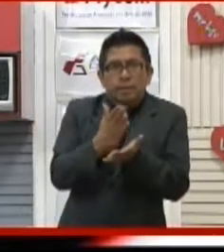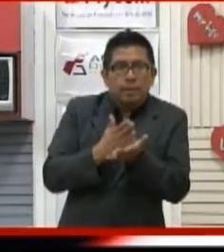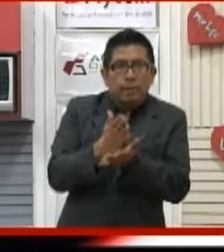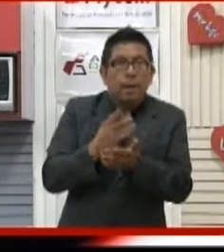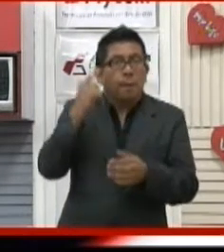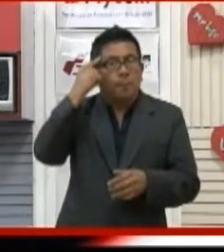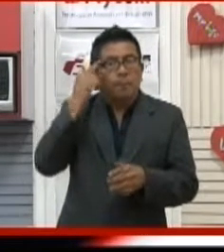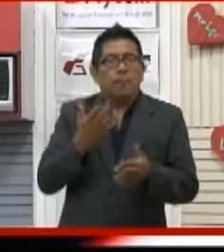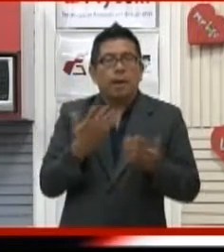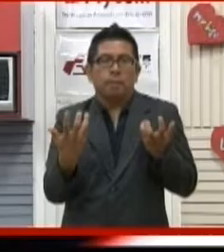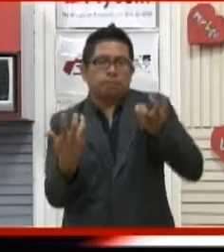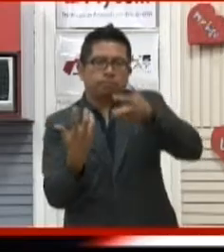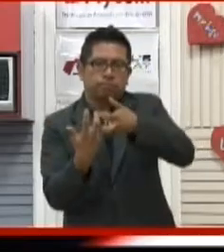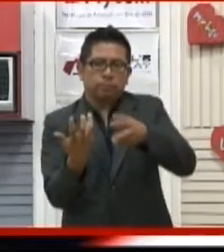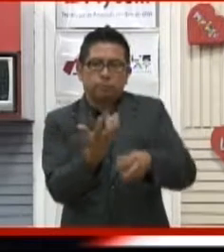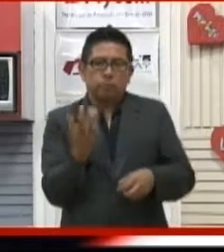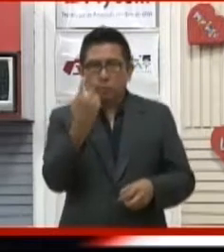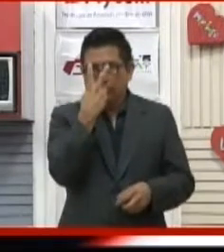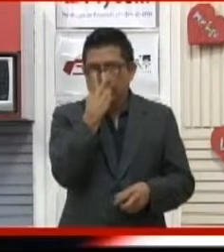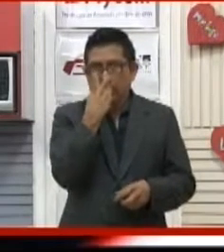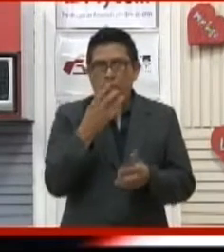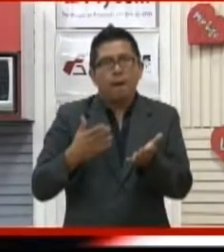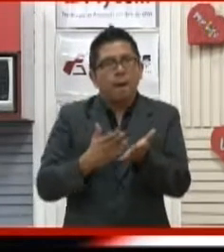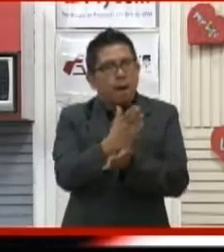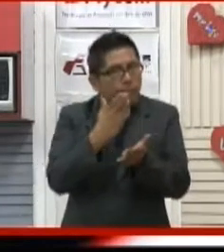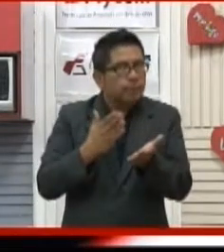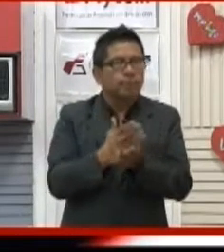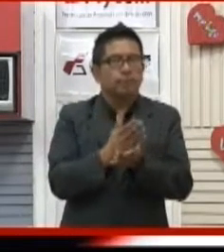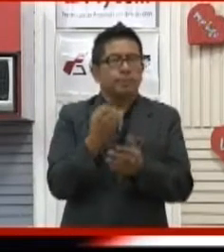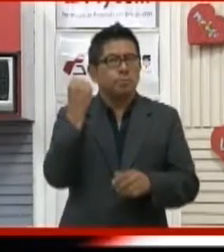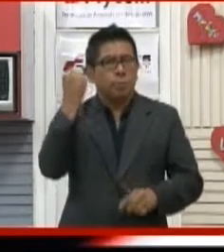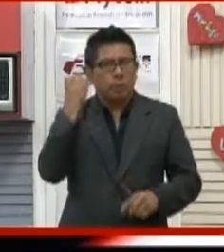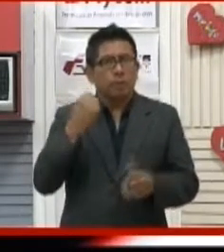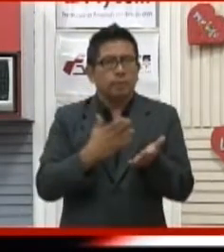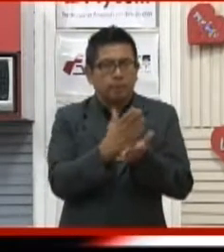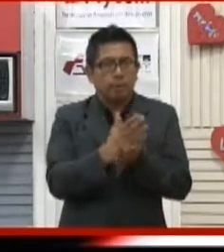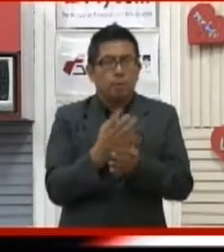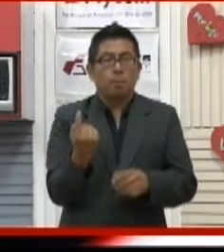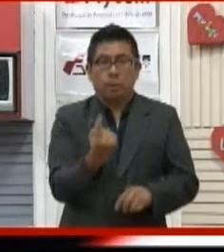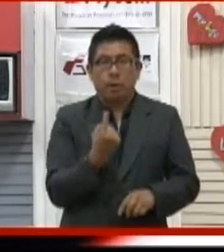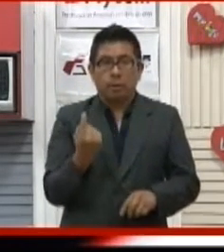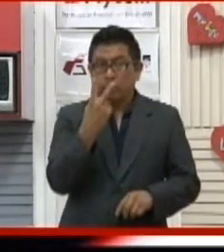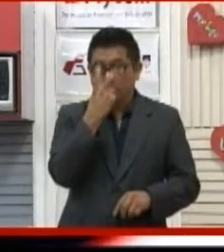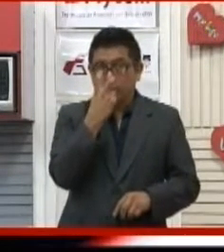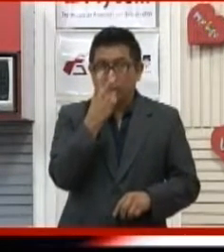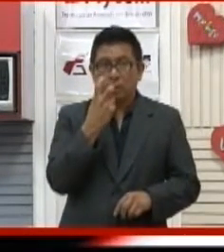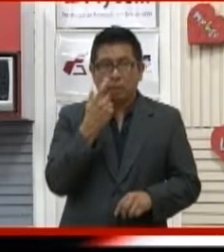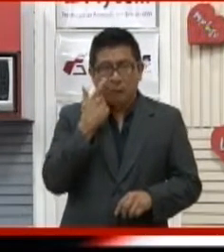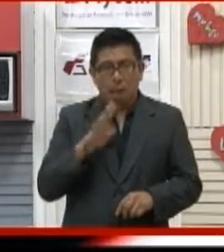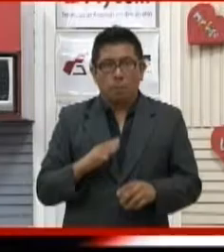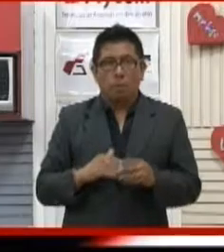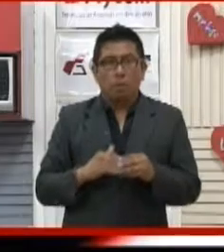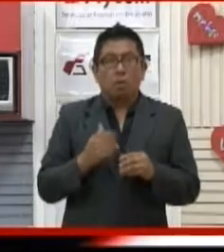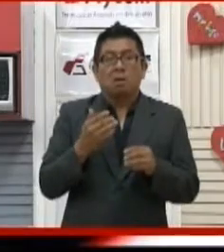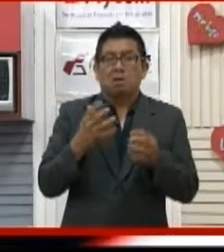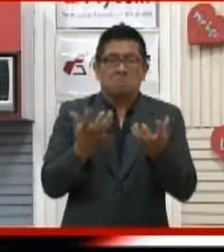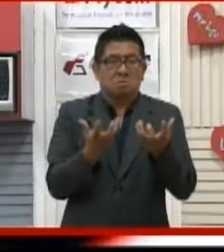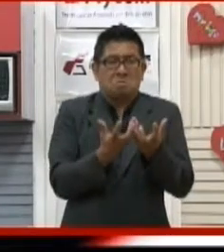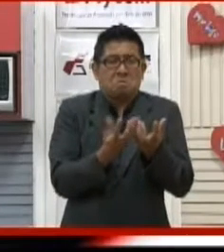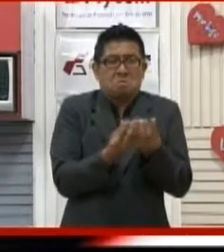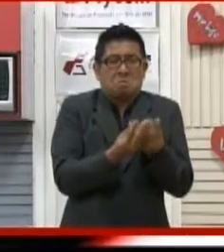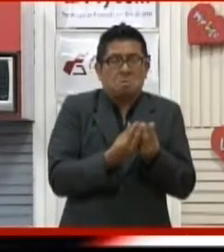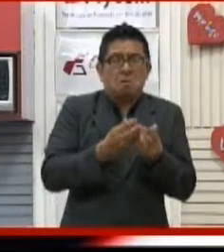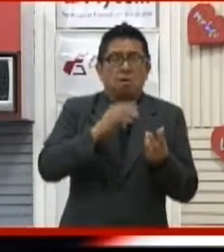personas ciegas, porque en sí se piensa en accesibilidad, pero la persona ciega como que queda un poquito al margen, ¿verdad?